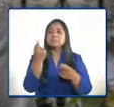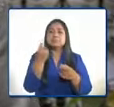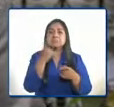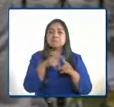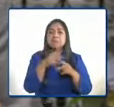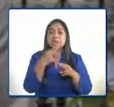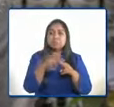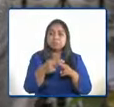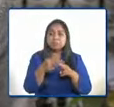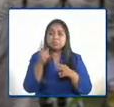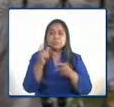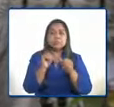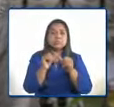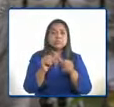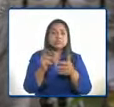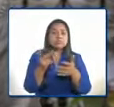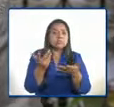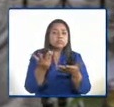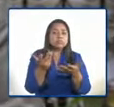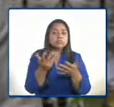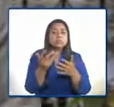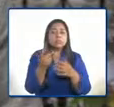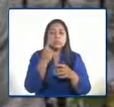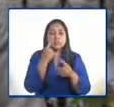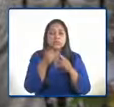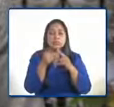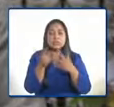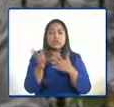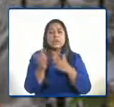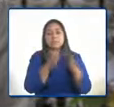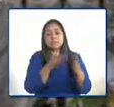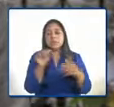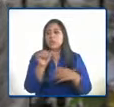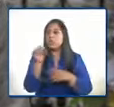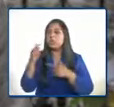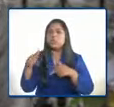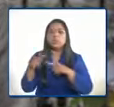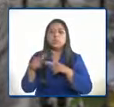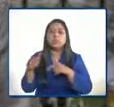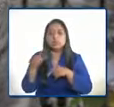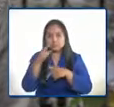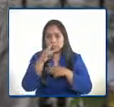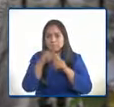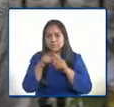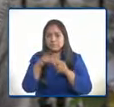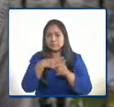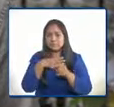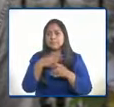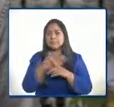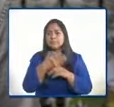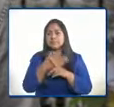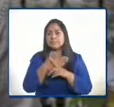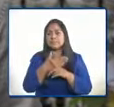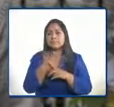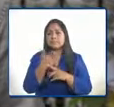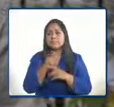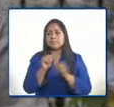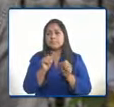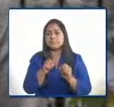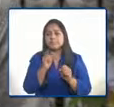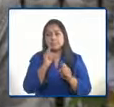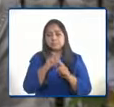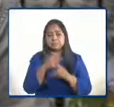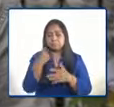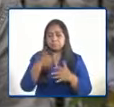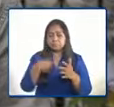que se continuara con esto? Y aparte de este lugar, ¿en qué otros lugares también han tenido problemas para poder